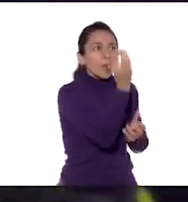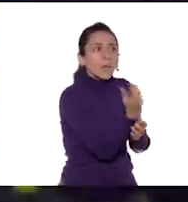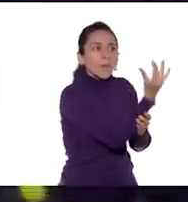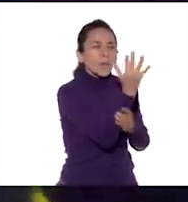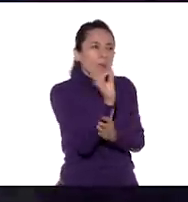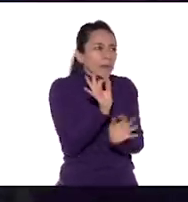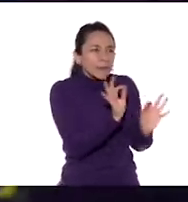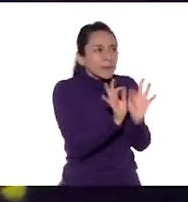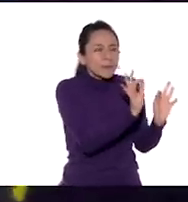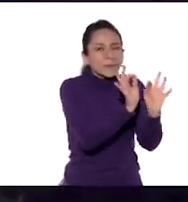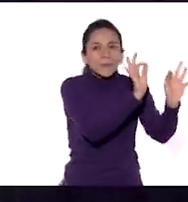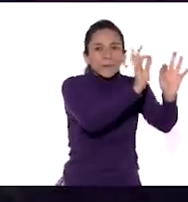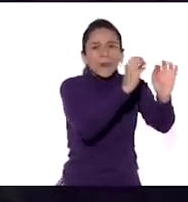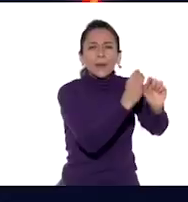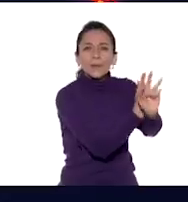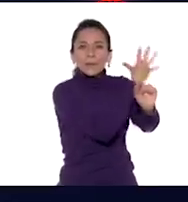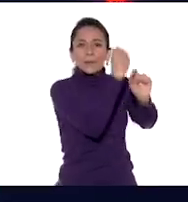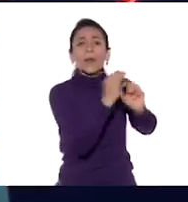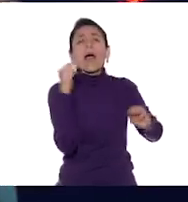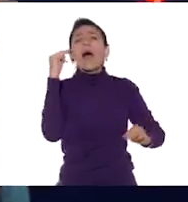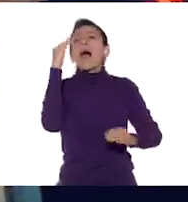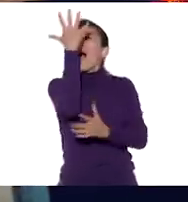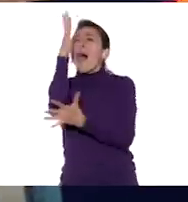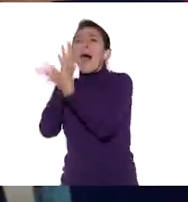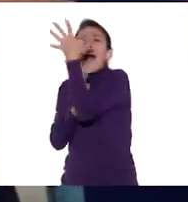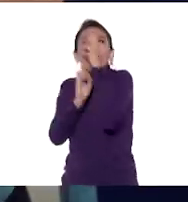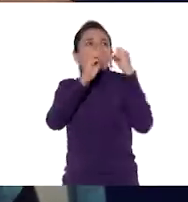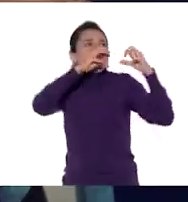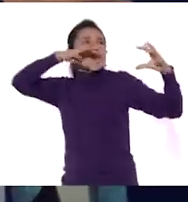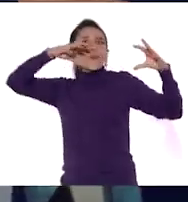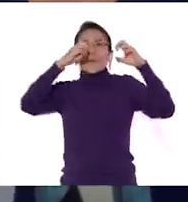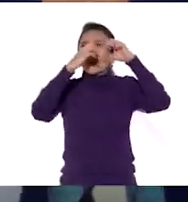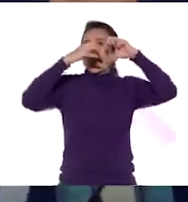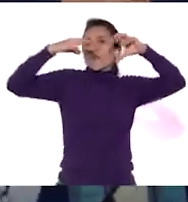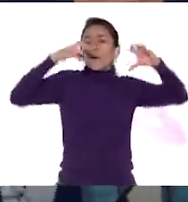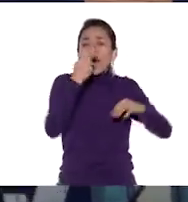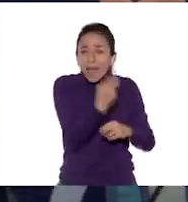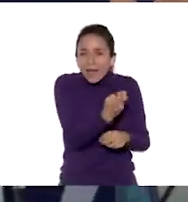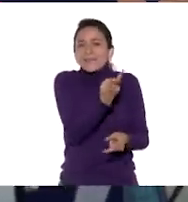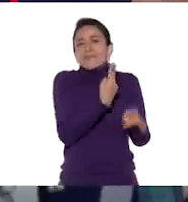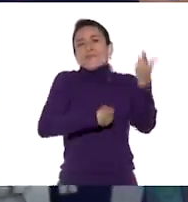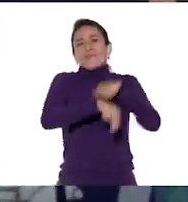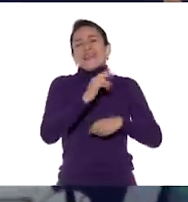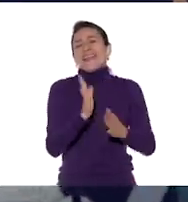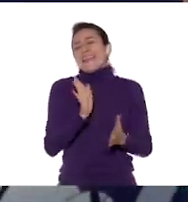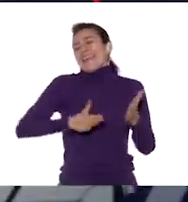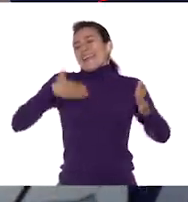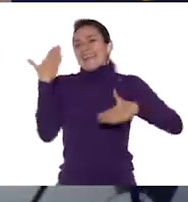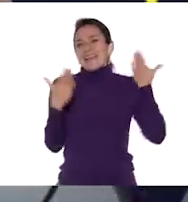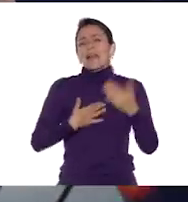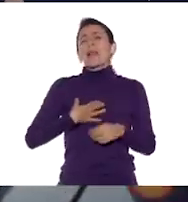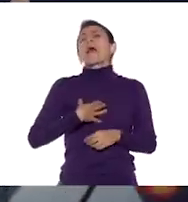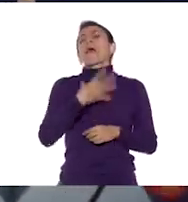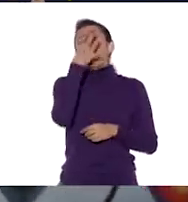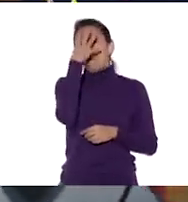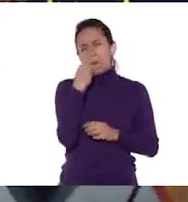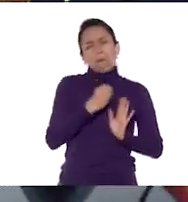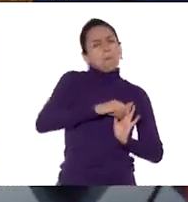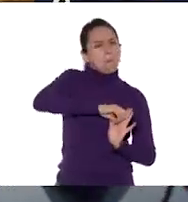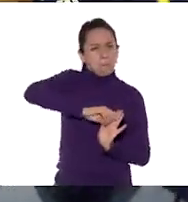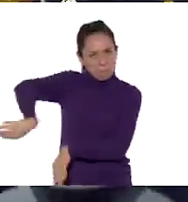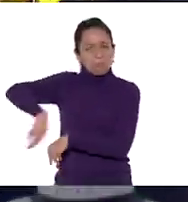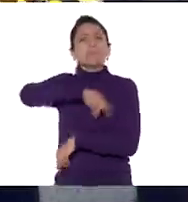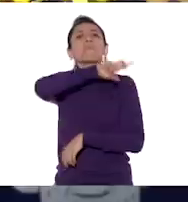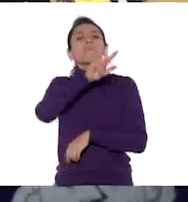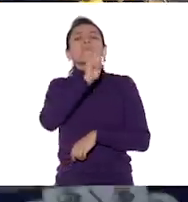mangumi, para tarore hewi. Y vos humano me caronte wi pa caputar esta chinerita, poneto